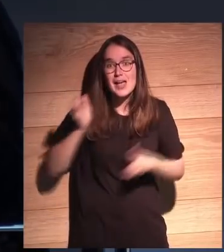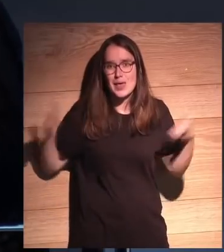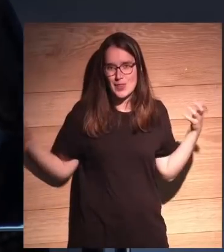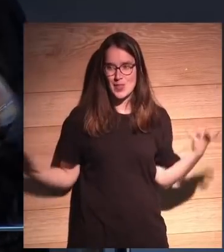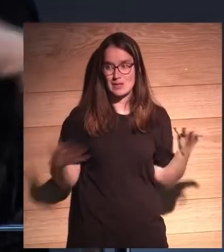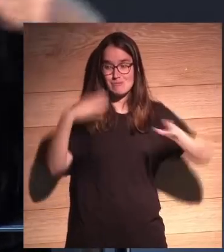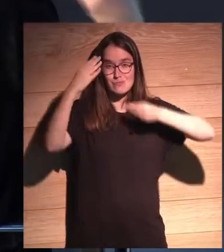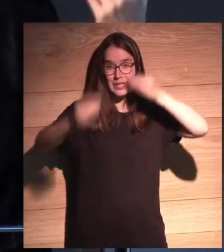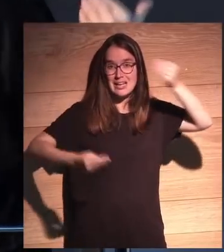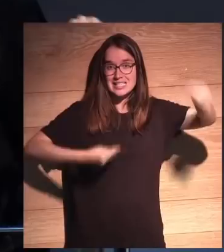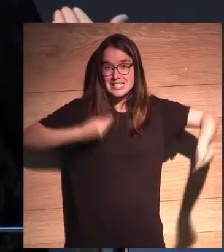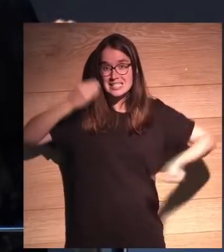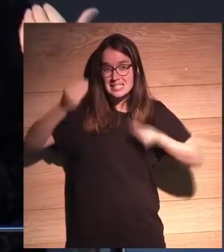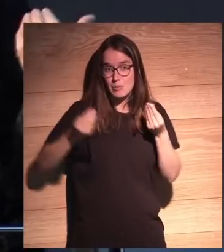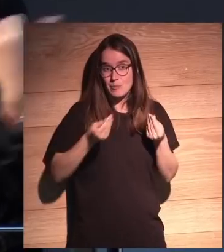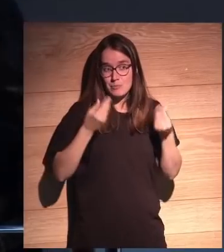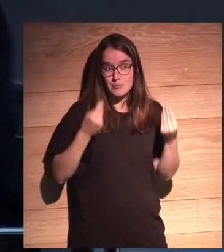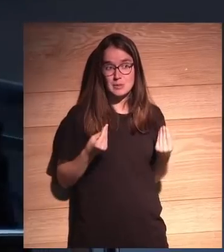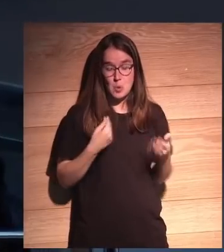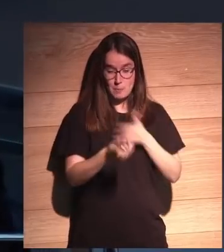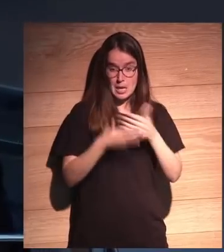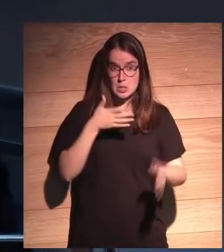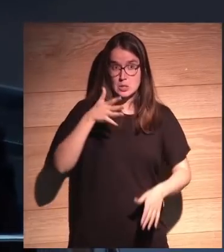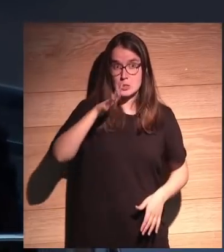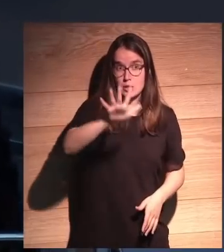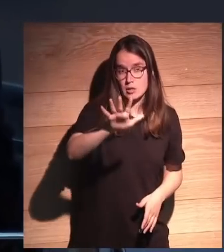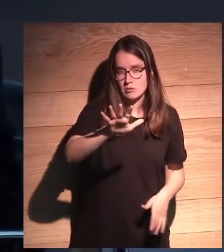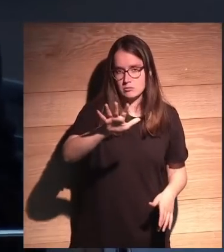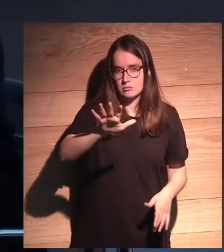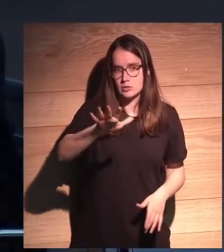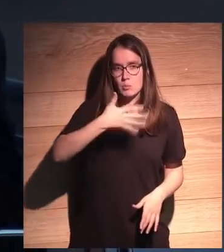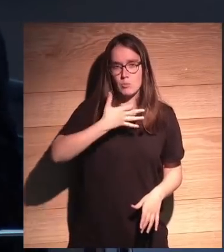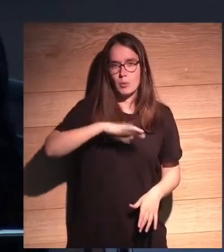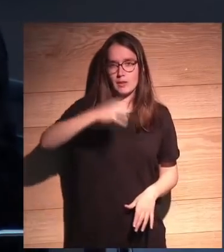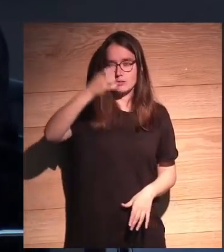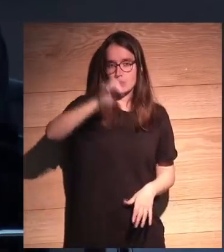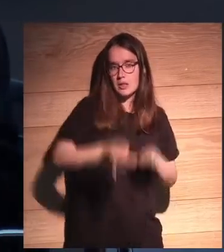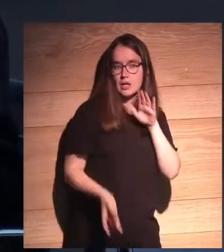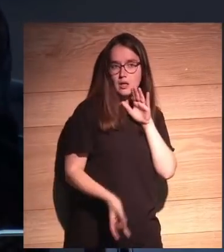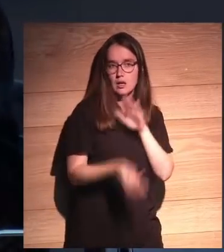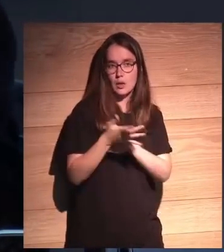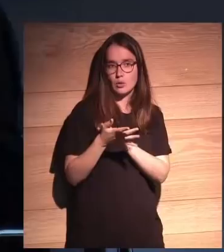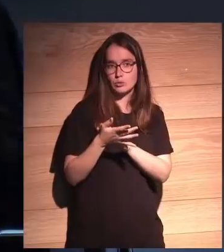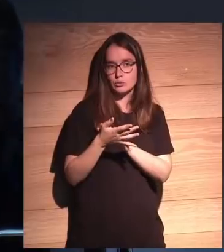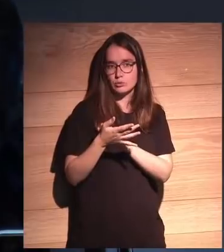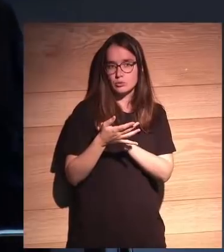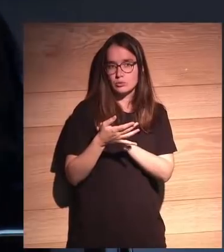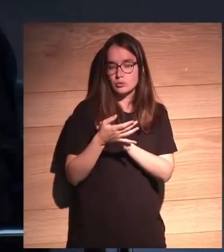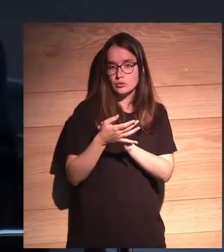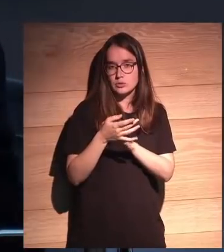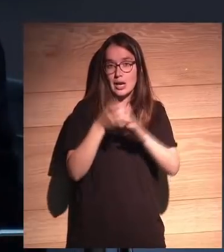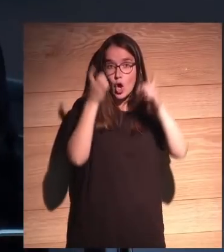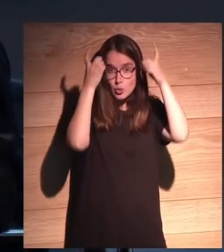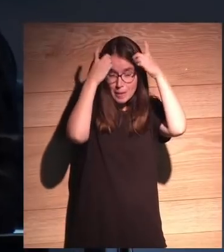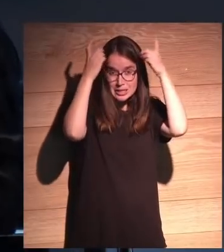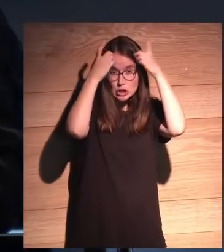tanto, para pensar que, igual que dejaron sus manos, no participaron también de la creación de los bisontes,